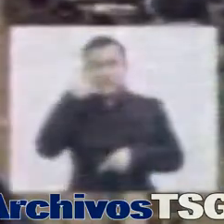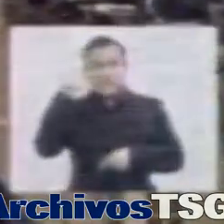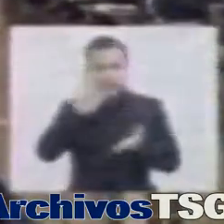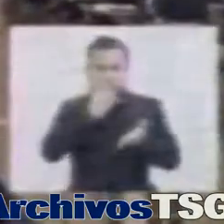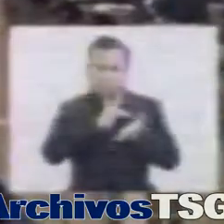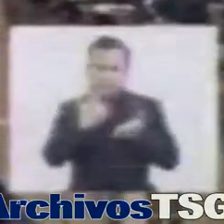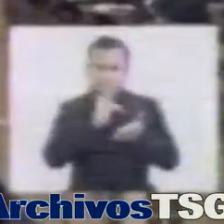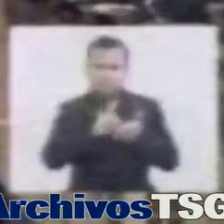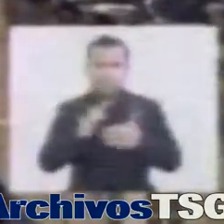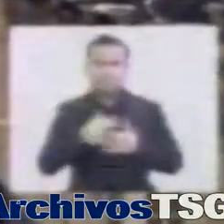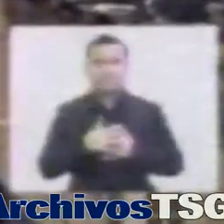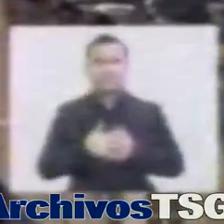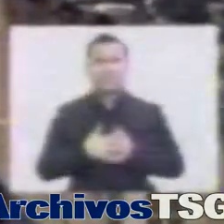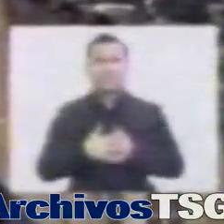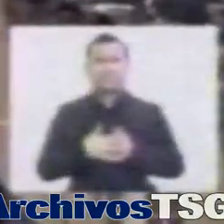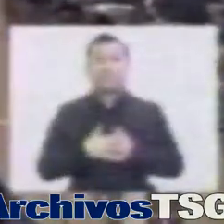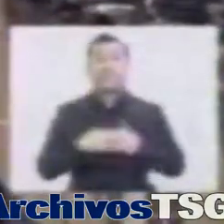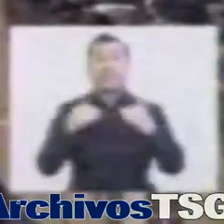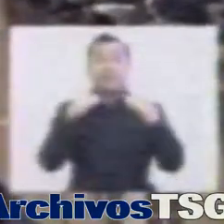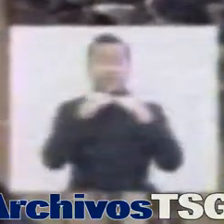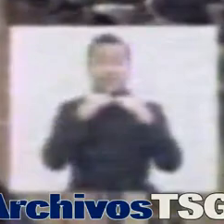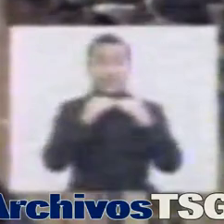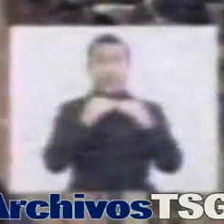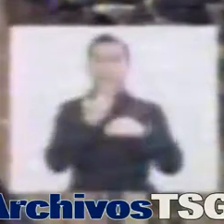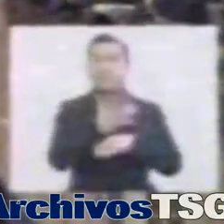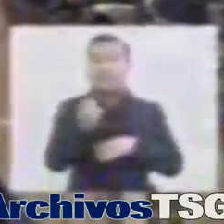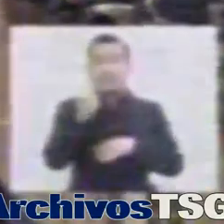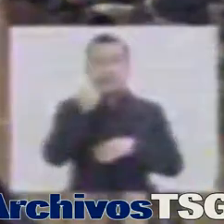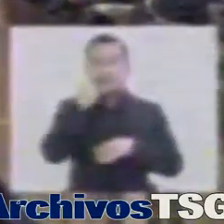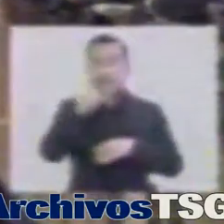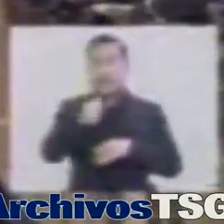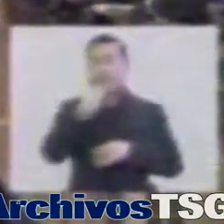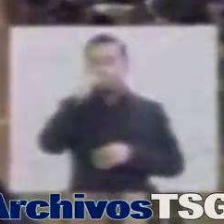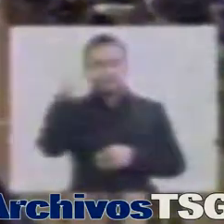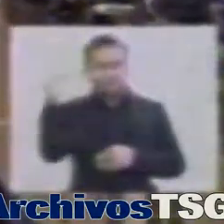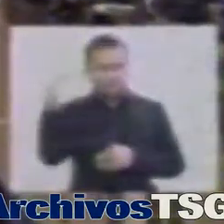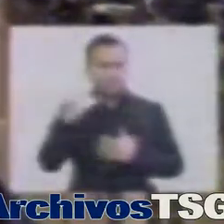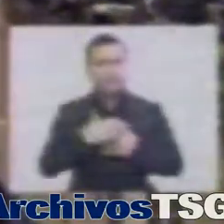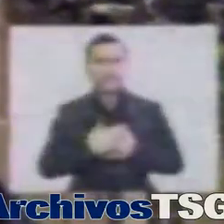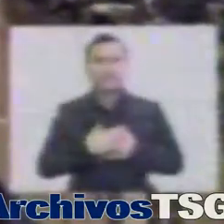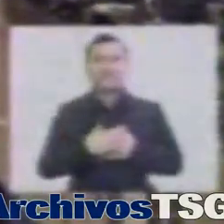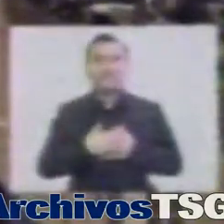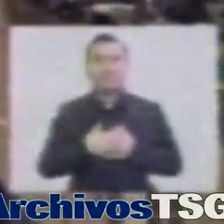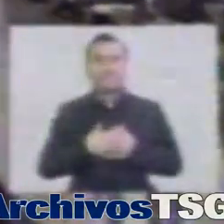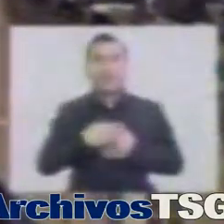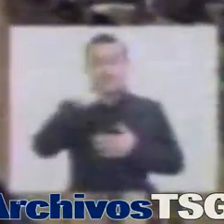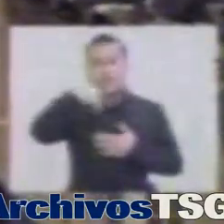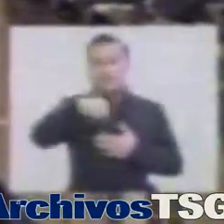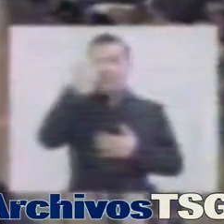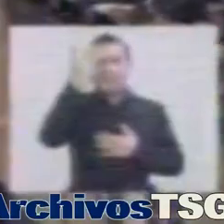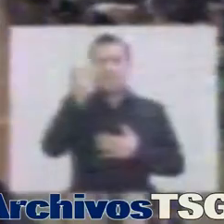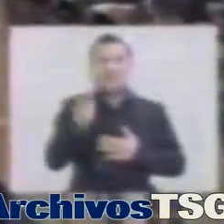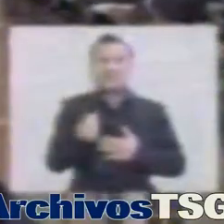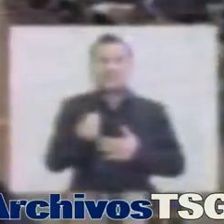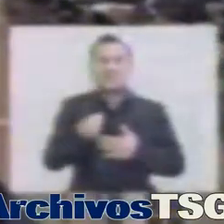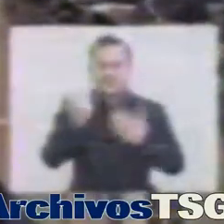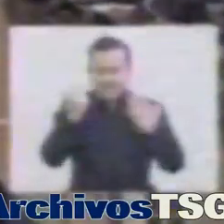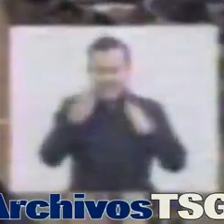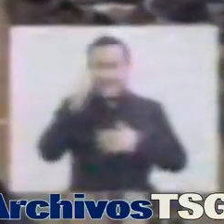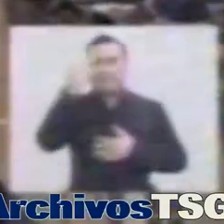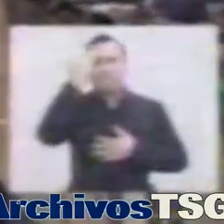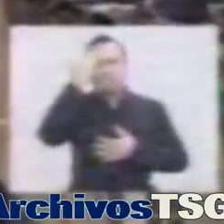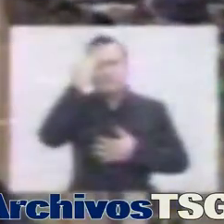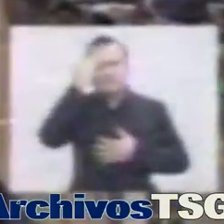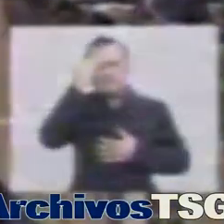y también los que nos ven desde fuera de nuestro país. Bueno, este día, como ustedes saben, hemos